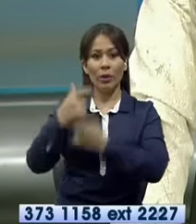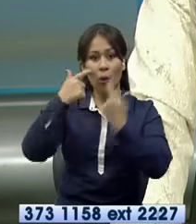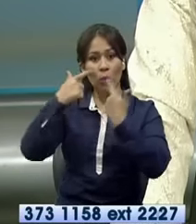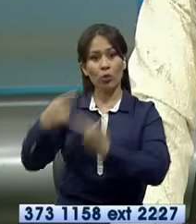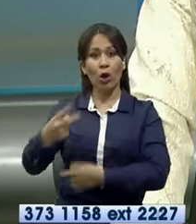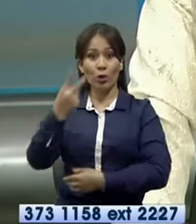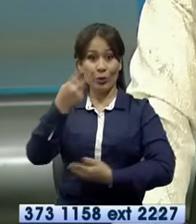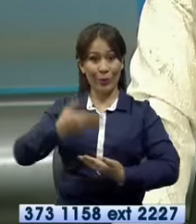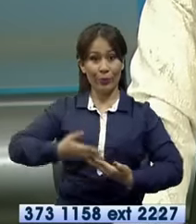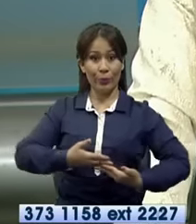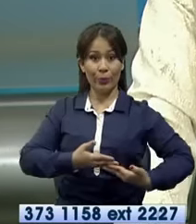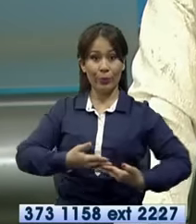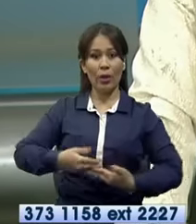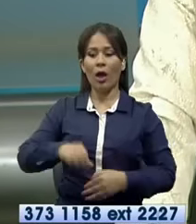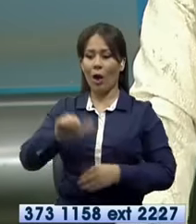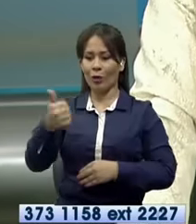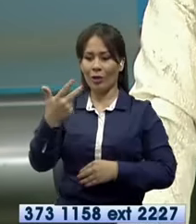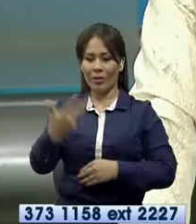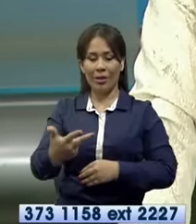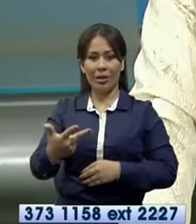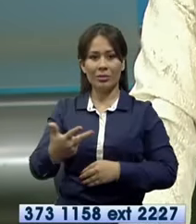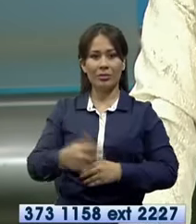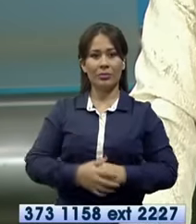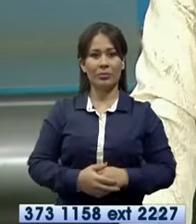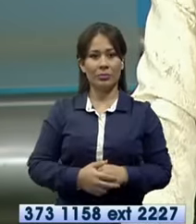y sus otros 3 hijos menores de edad.